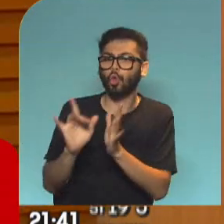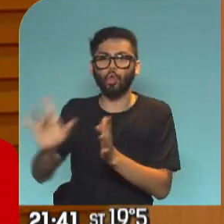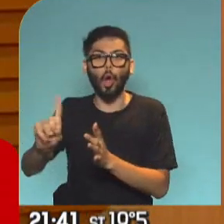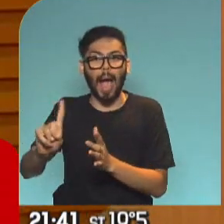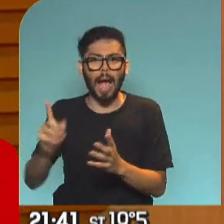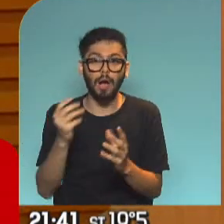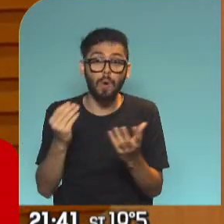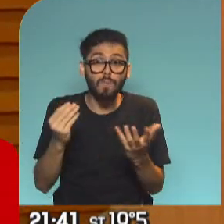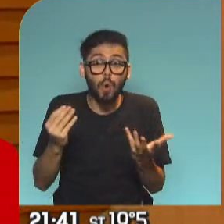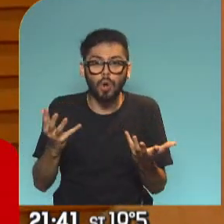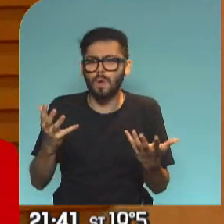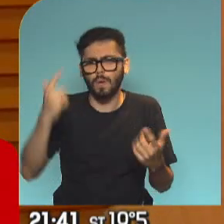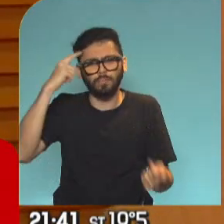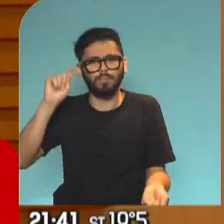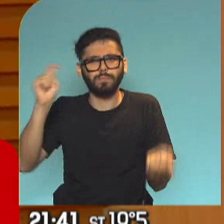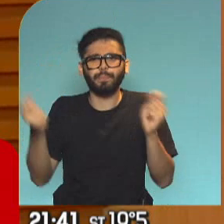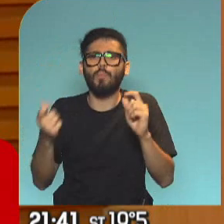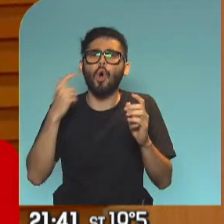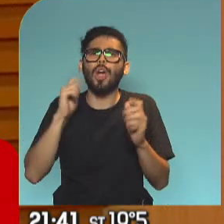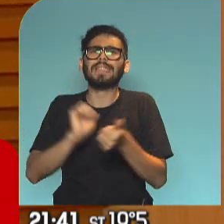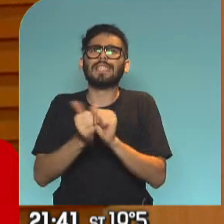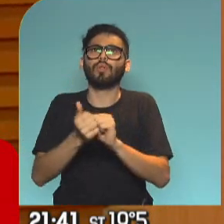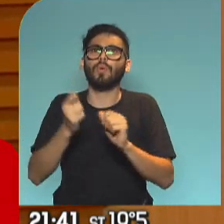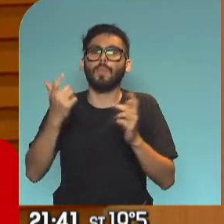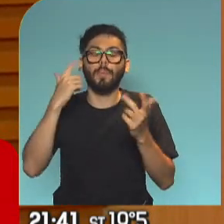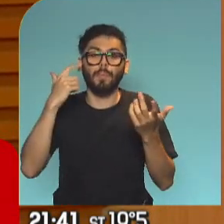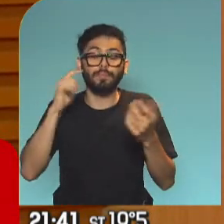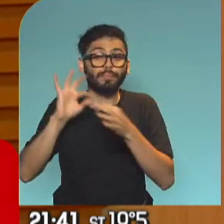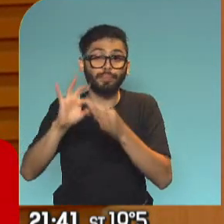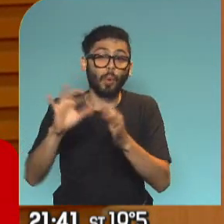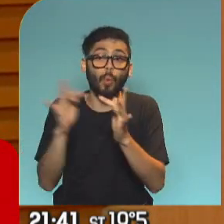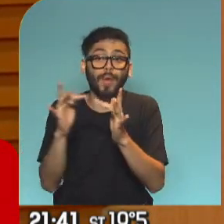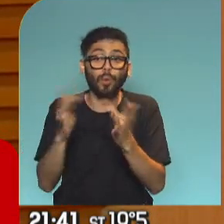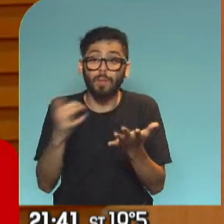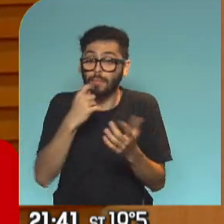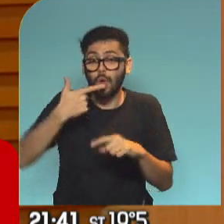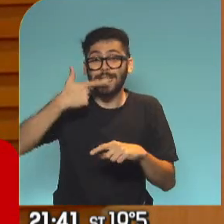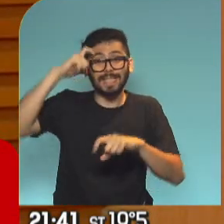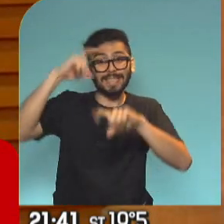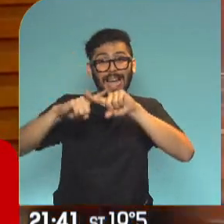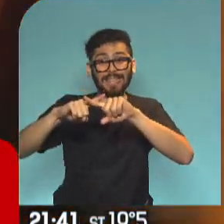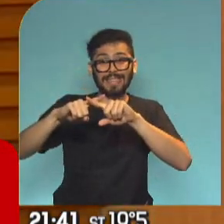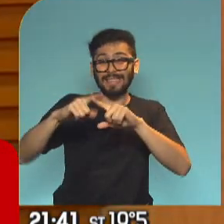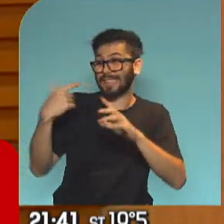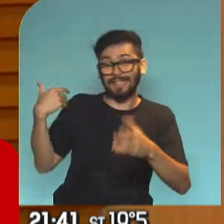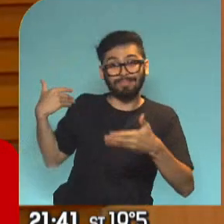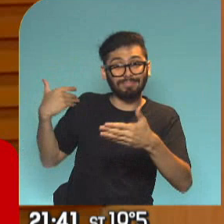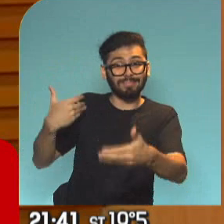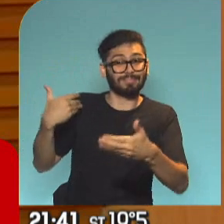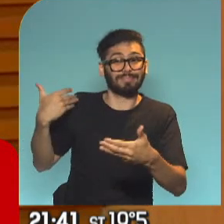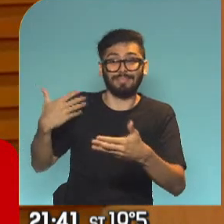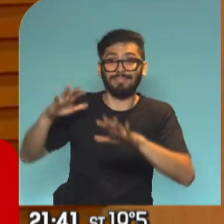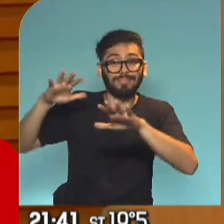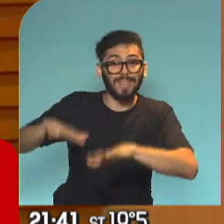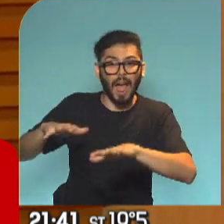¿Cómo repensar el sexo a un momento virtual? Porque de hecho la experiencia de sex durante todo este tiempo de ausencia de espectáculos